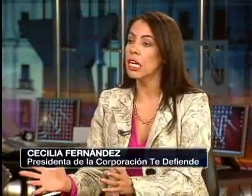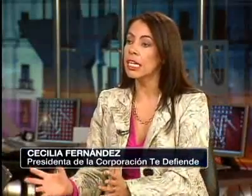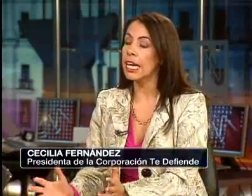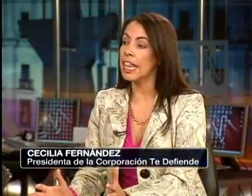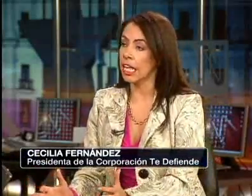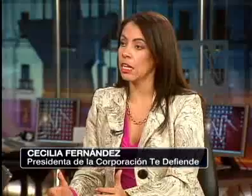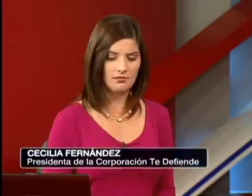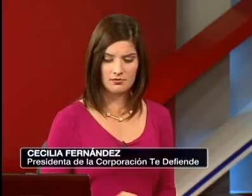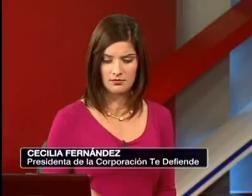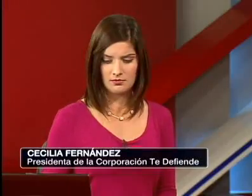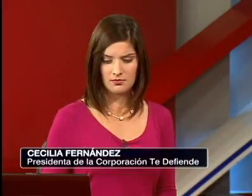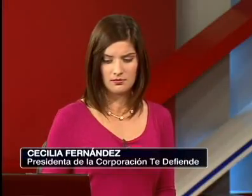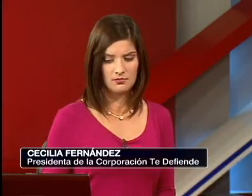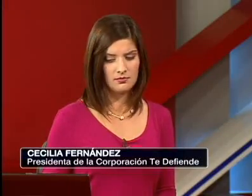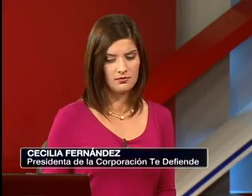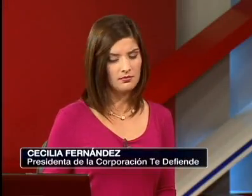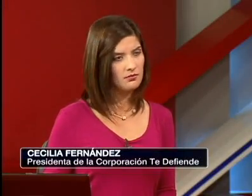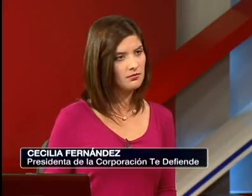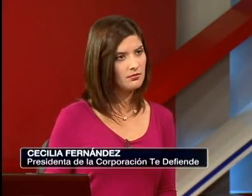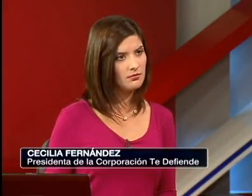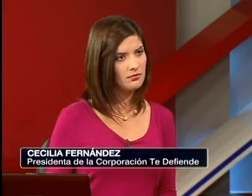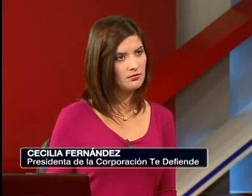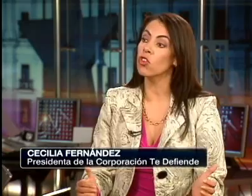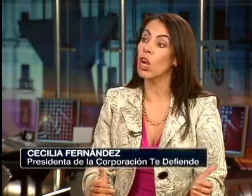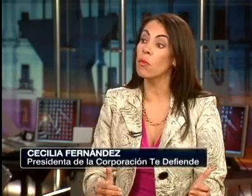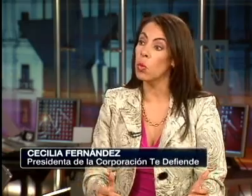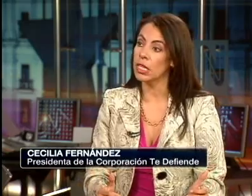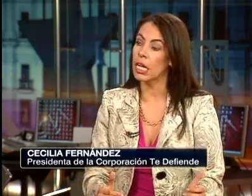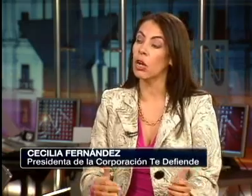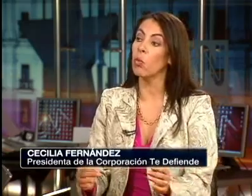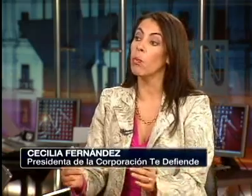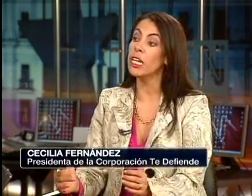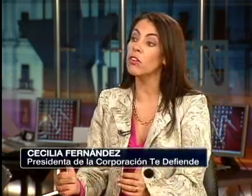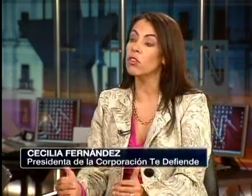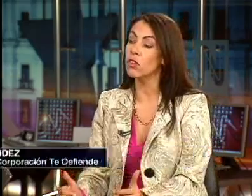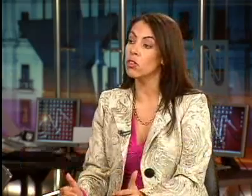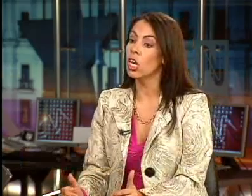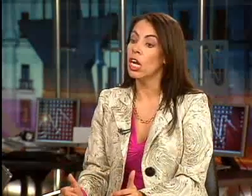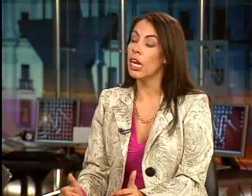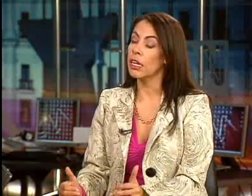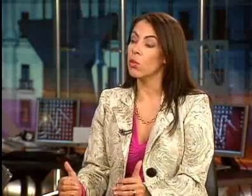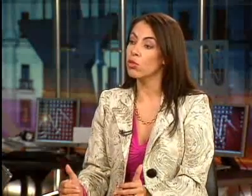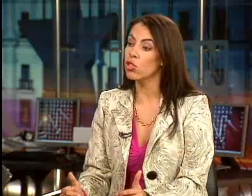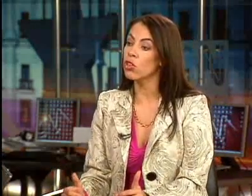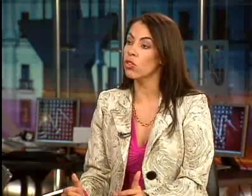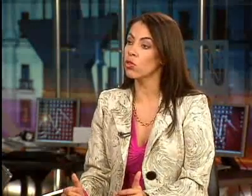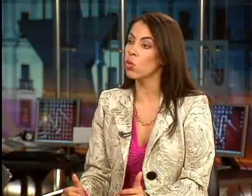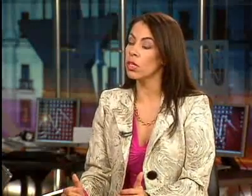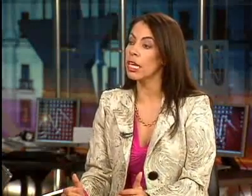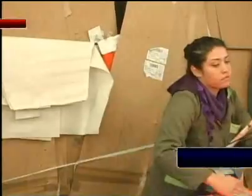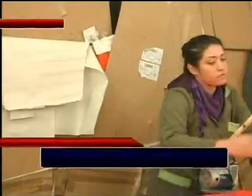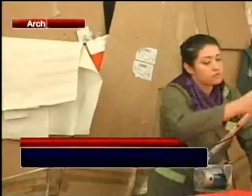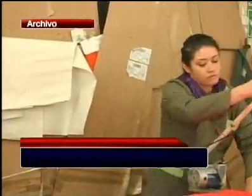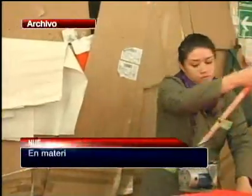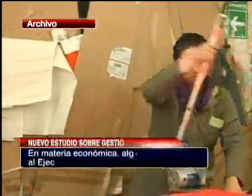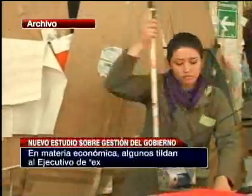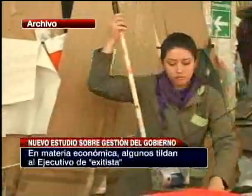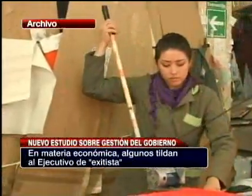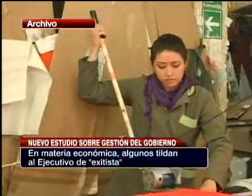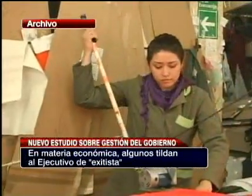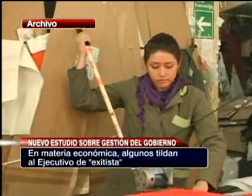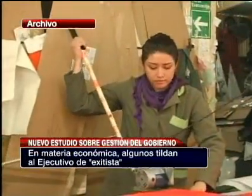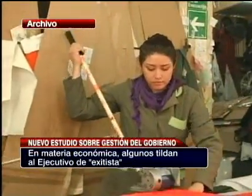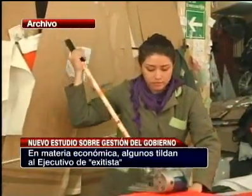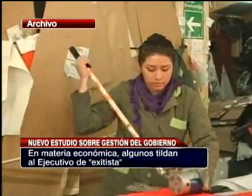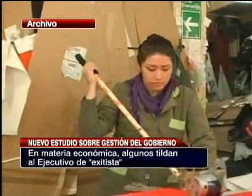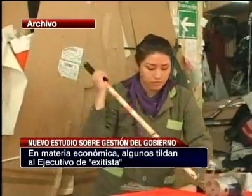fácil queda al arbitrio de ellos cumplir o no la multa, cumplir o no la reclusión nocturna. En materia